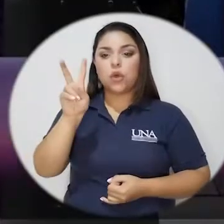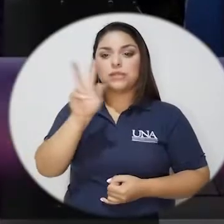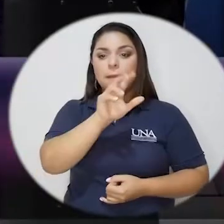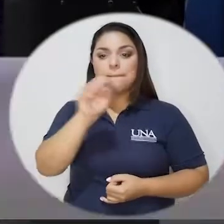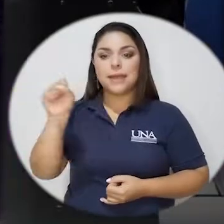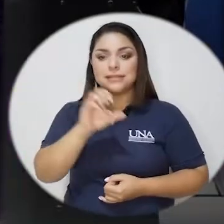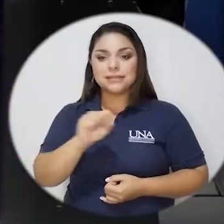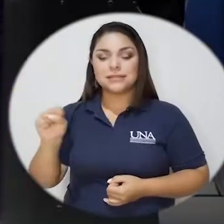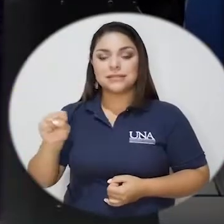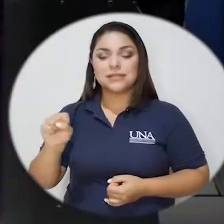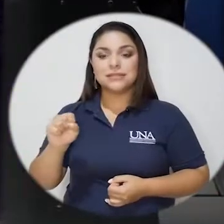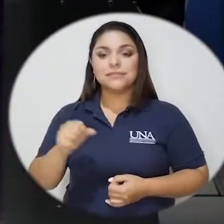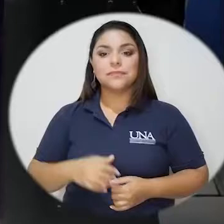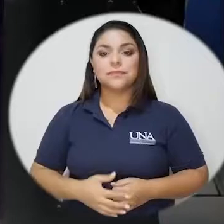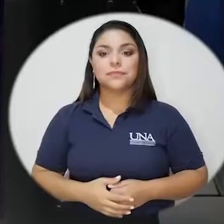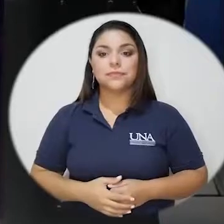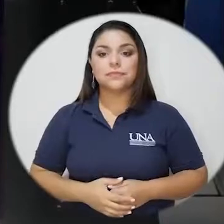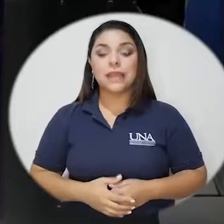meses,